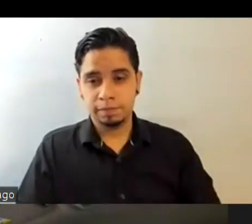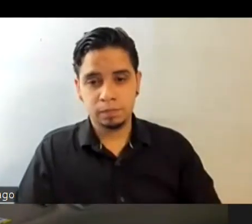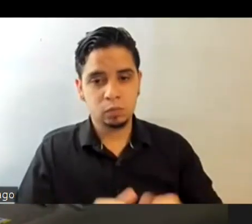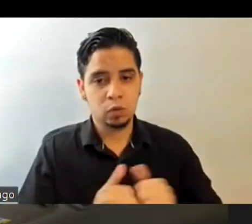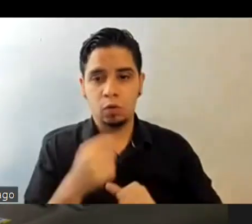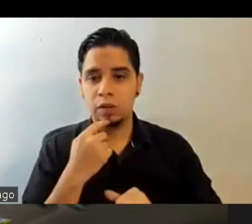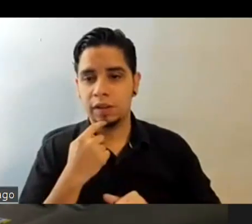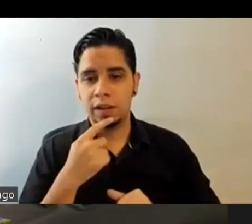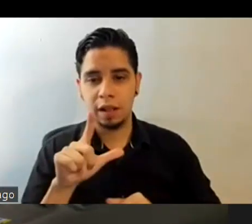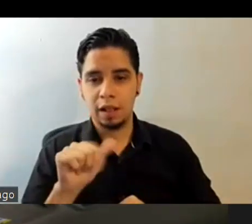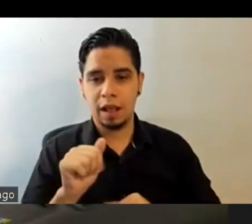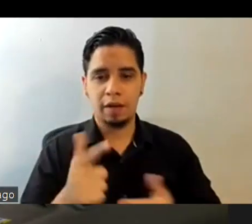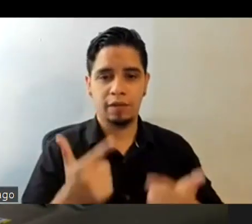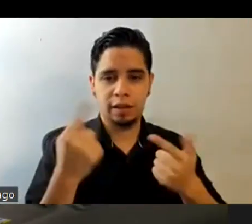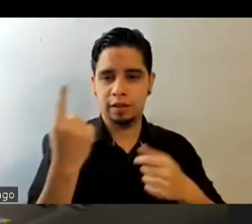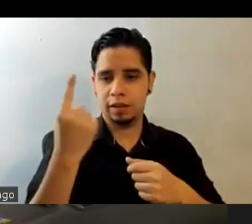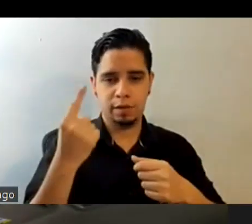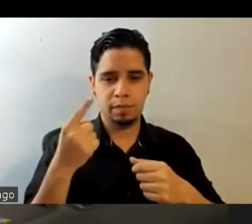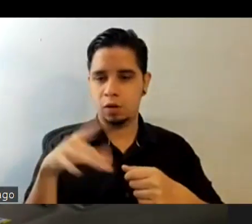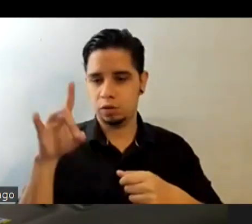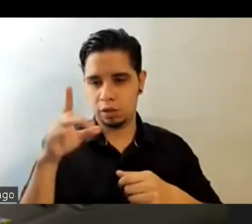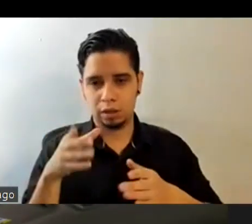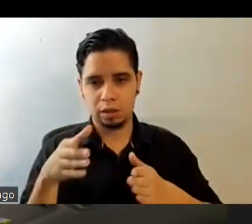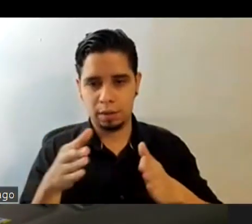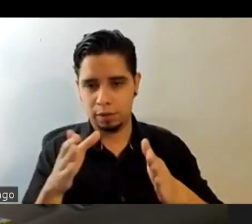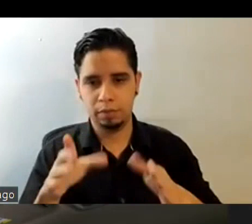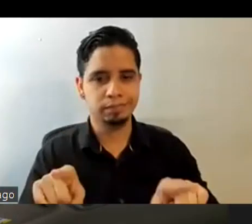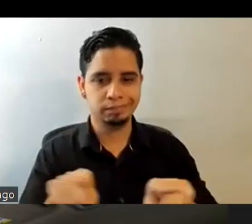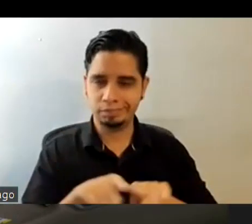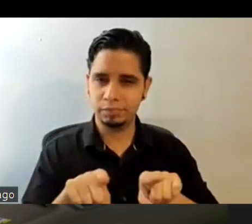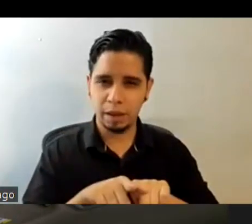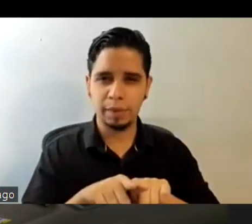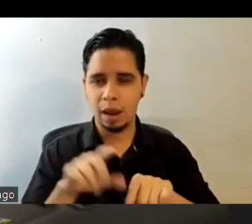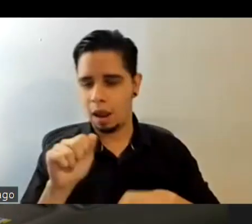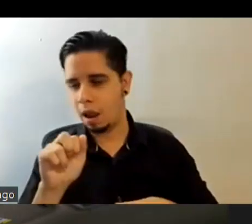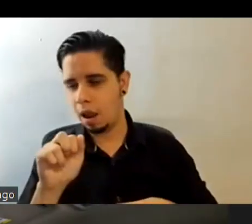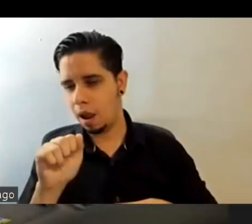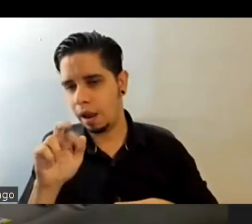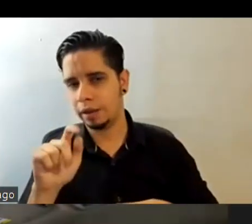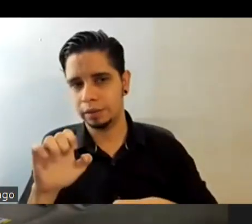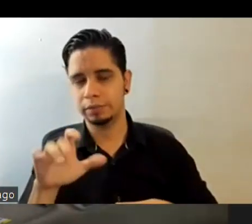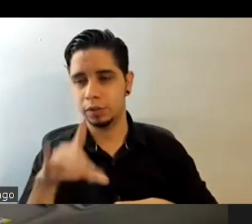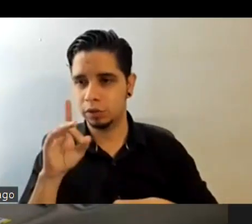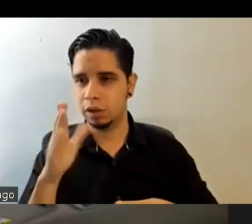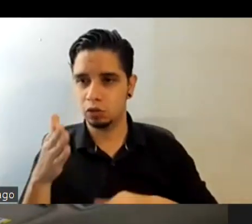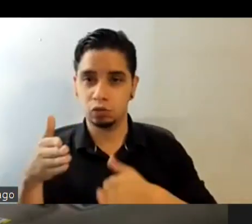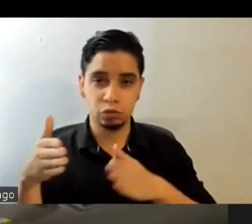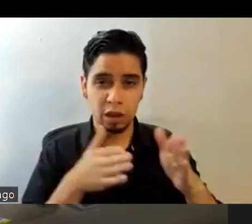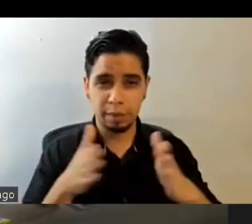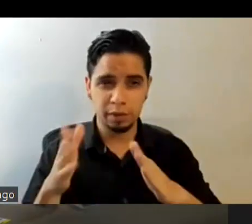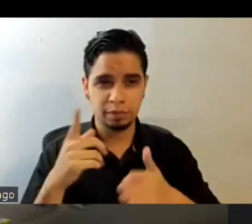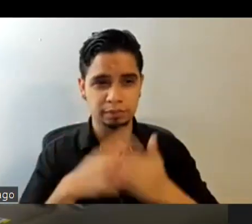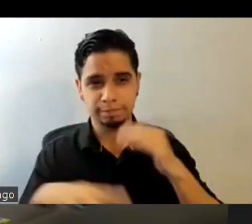la vida siempre va a encontrar su camino, pues el arte también encuentra su camino. Mira qué bonito.